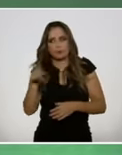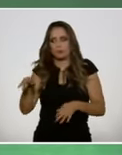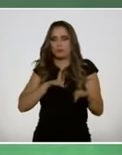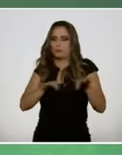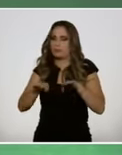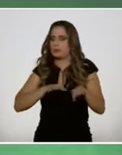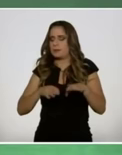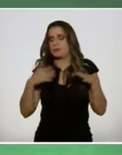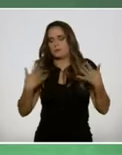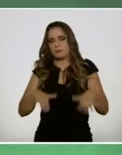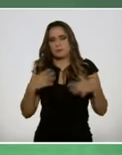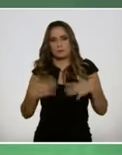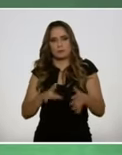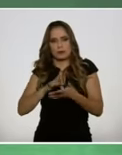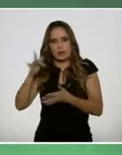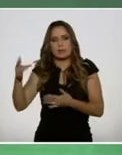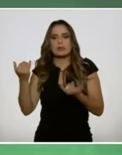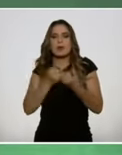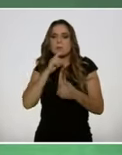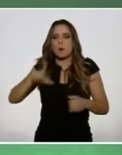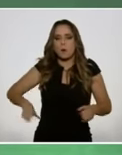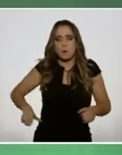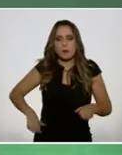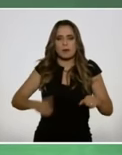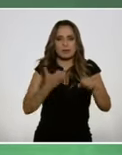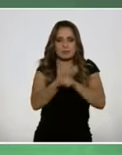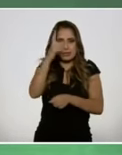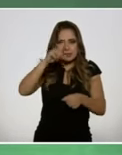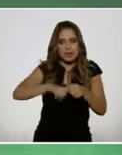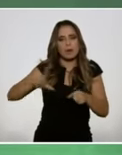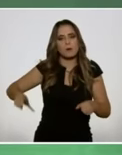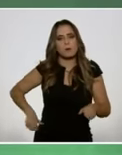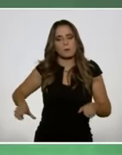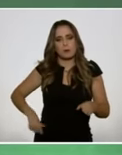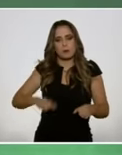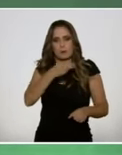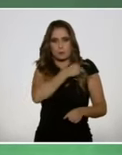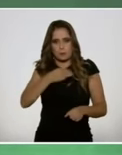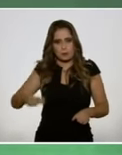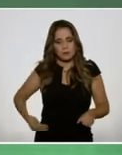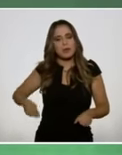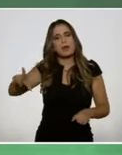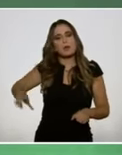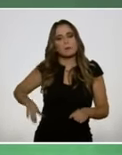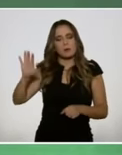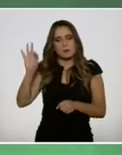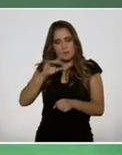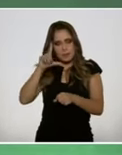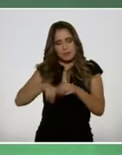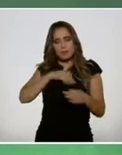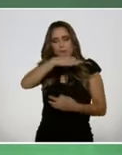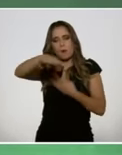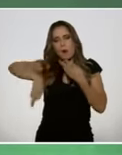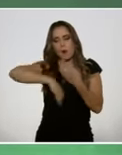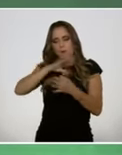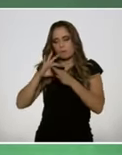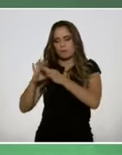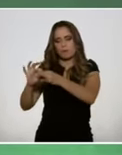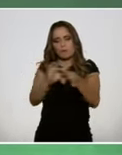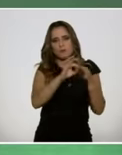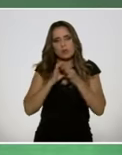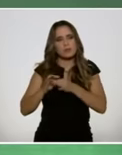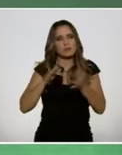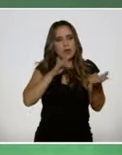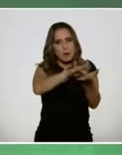Los gobiernos, tanto estatal, federal y municipal en algunos casos, se han precisamente organizado de tal manera que estamos apoyando a